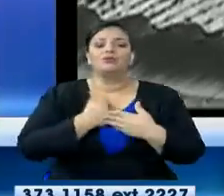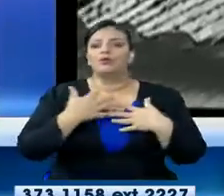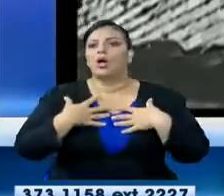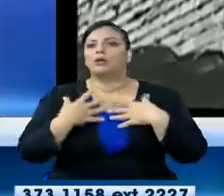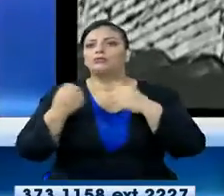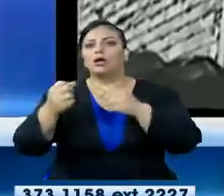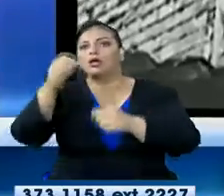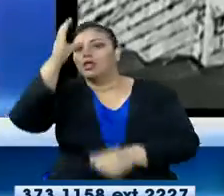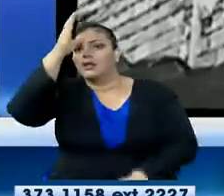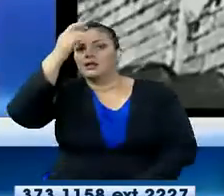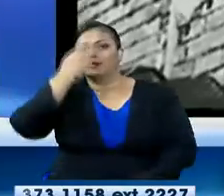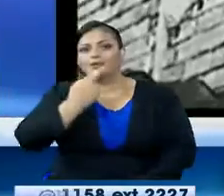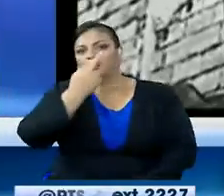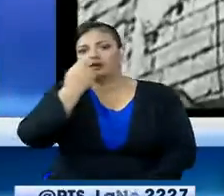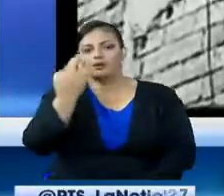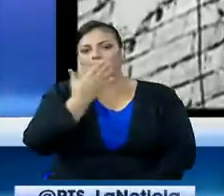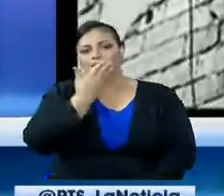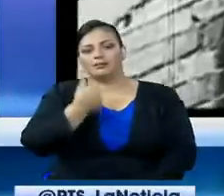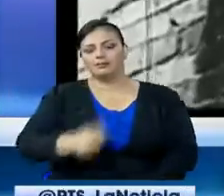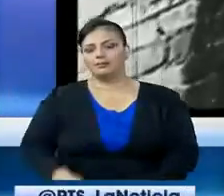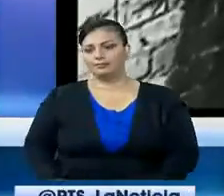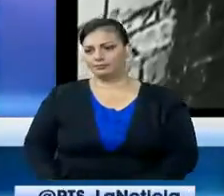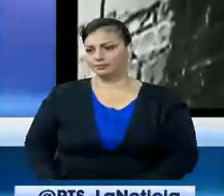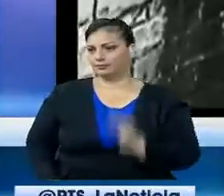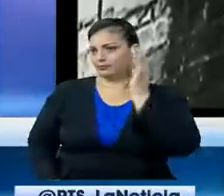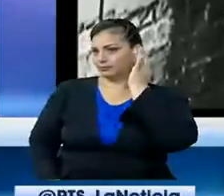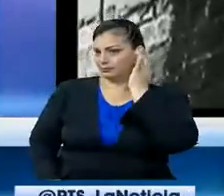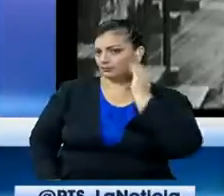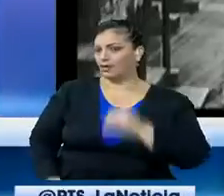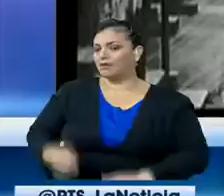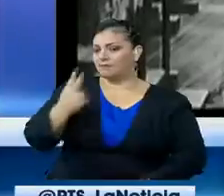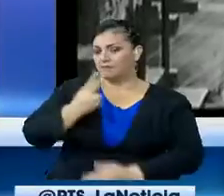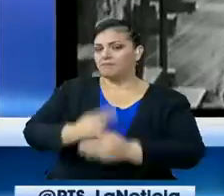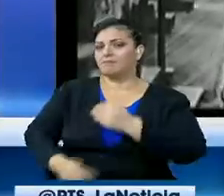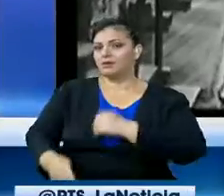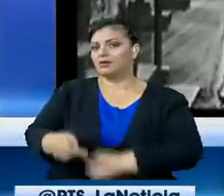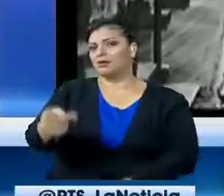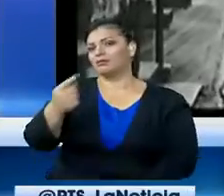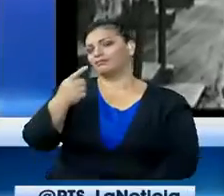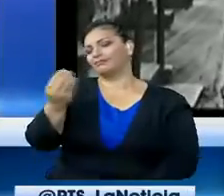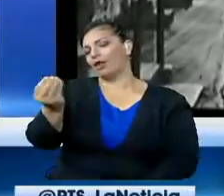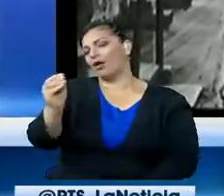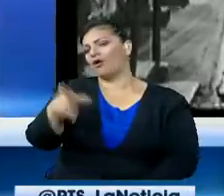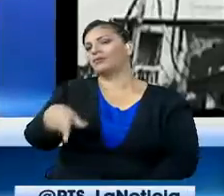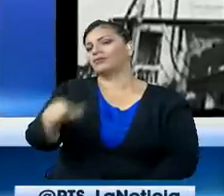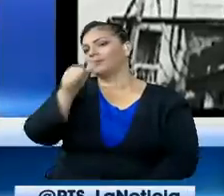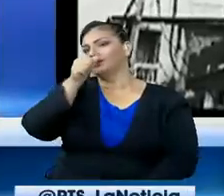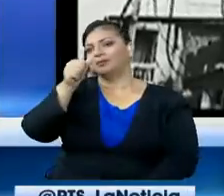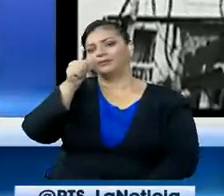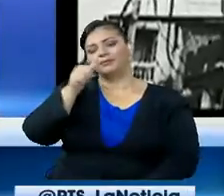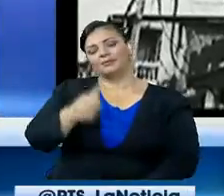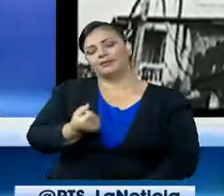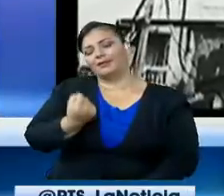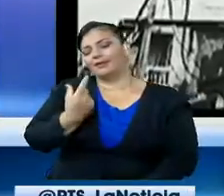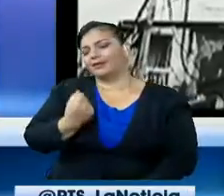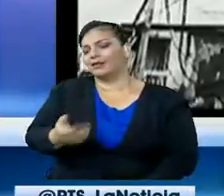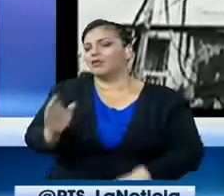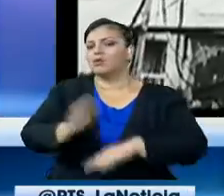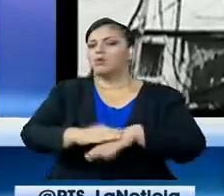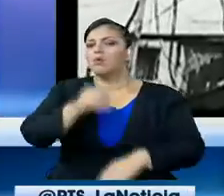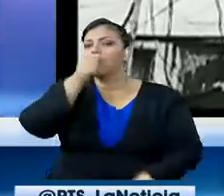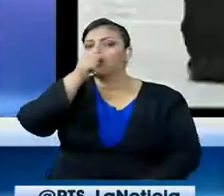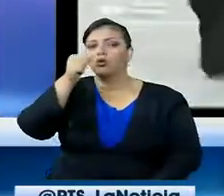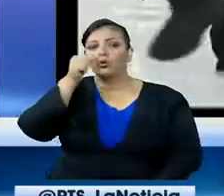Lo que pasa es que mi hijo es consumidor y usted sabe que a veces los muchachos con la droga